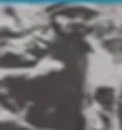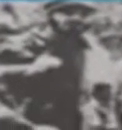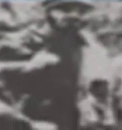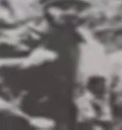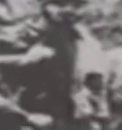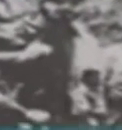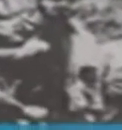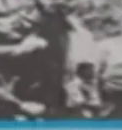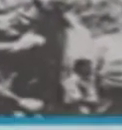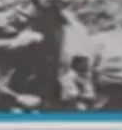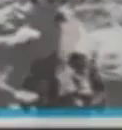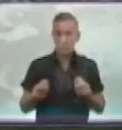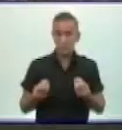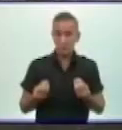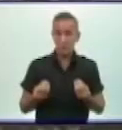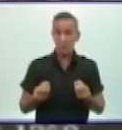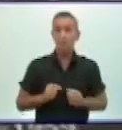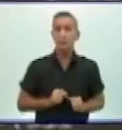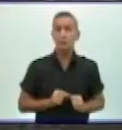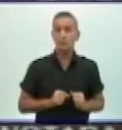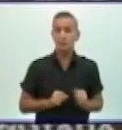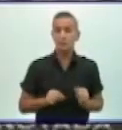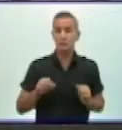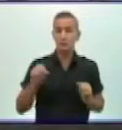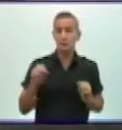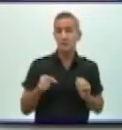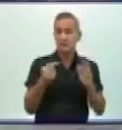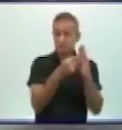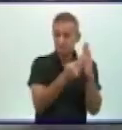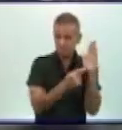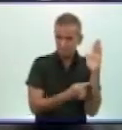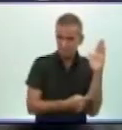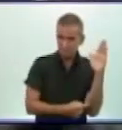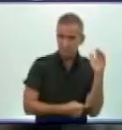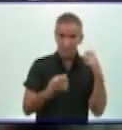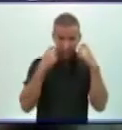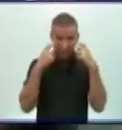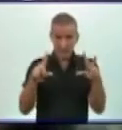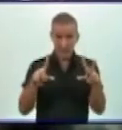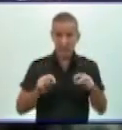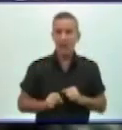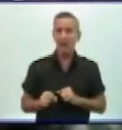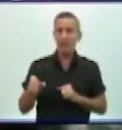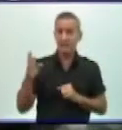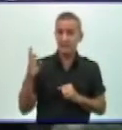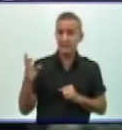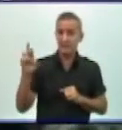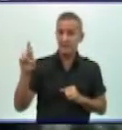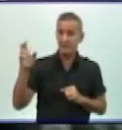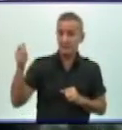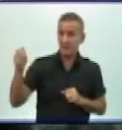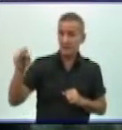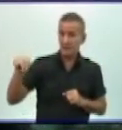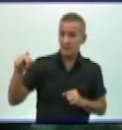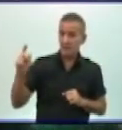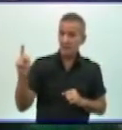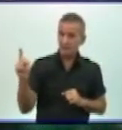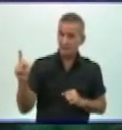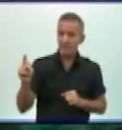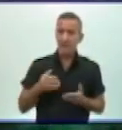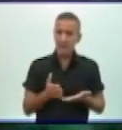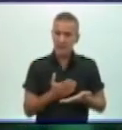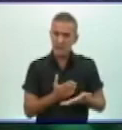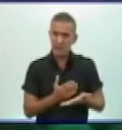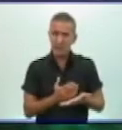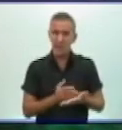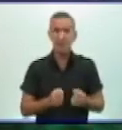Muchos de los momentos más importantes de la vida de Fran País y otros revolucionarios cubanos están recogidos en el libro Pasaje de la Guerra Revolucionaria,